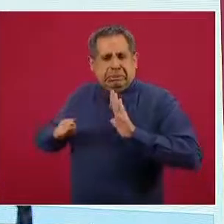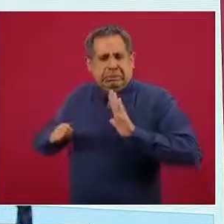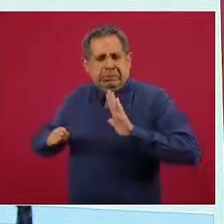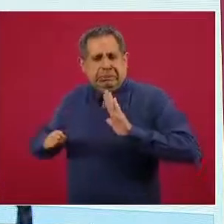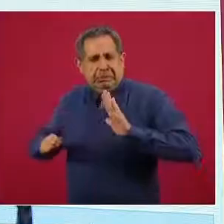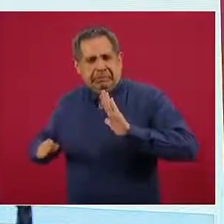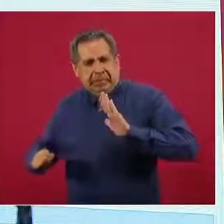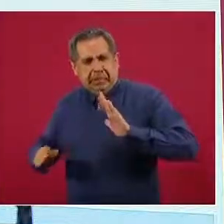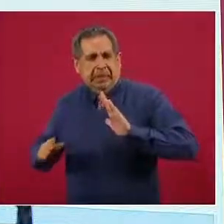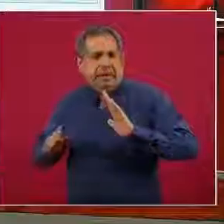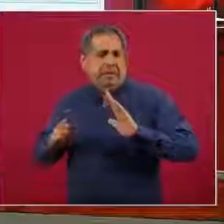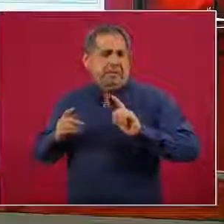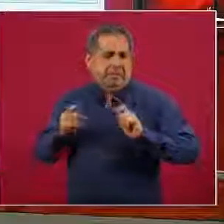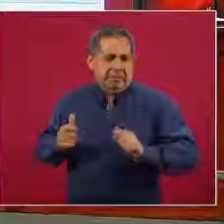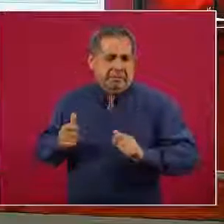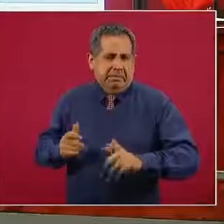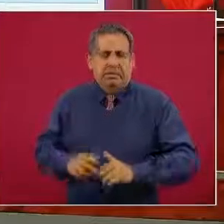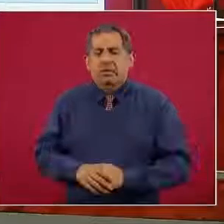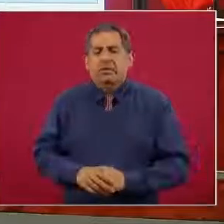camino.